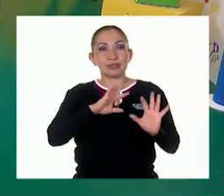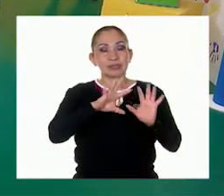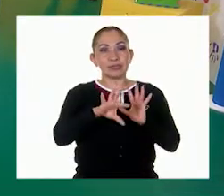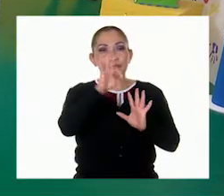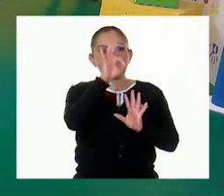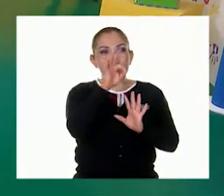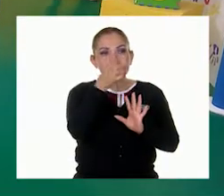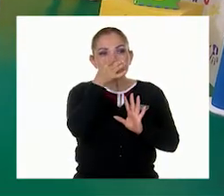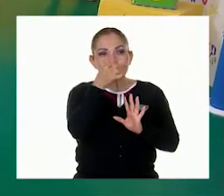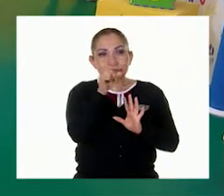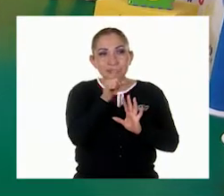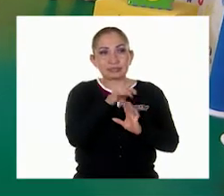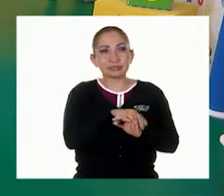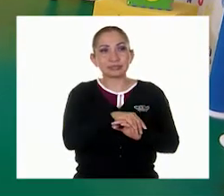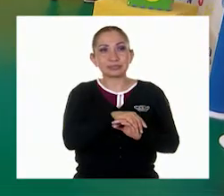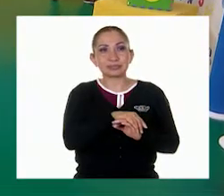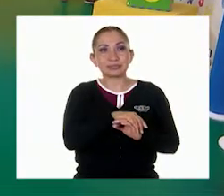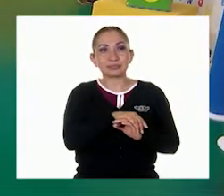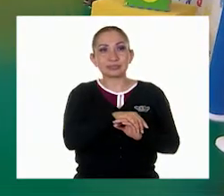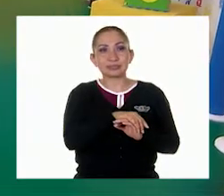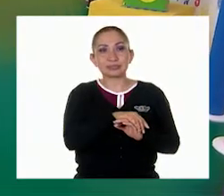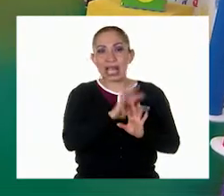Es la que está allá.